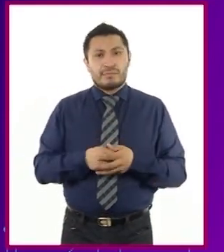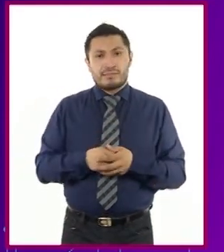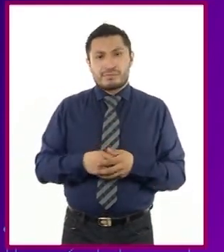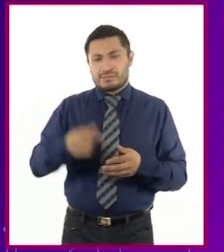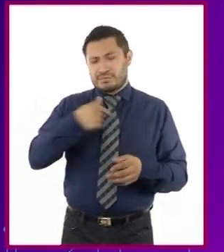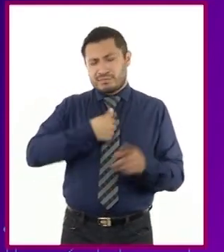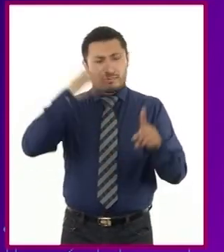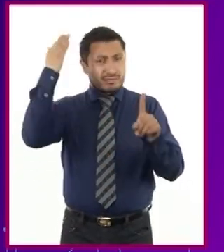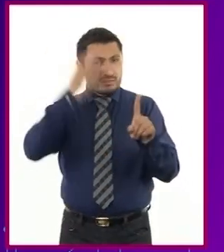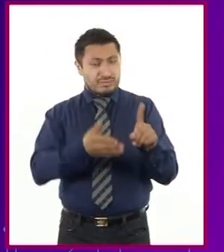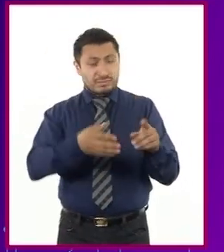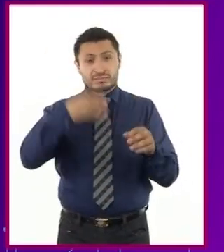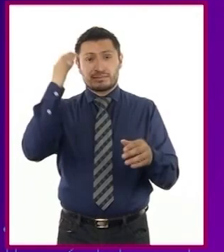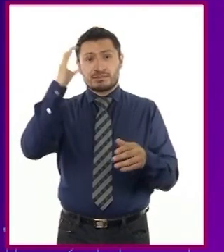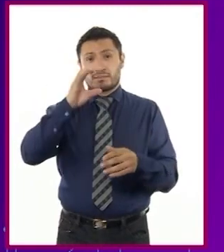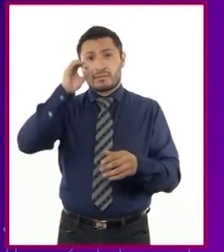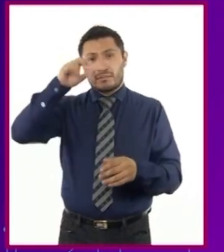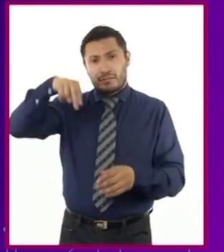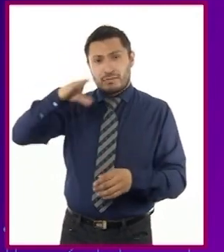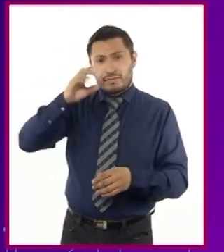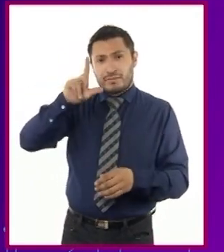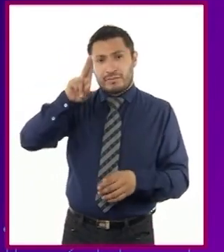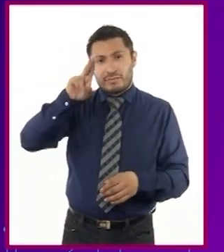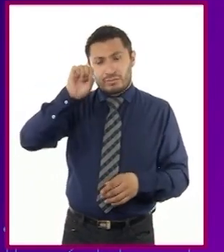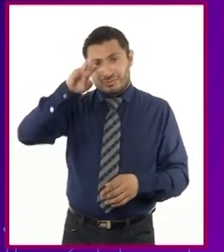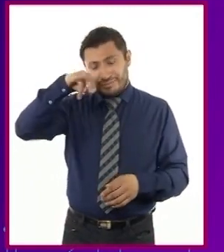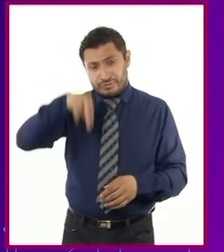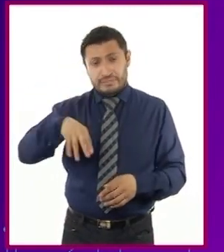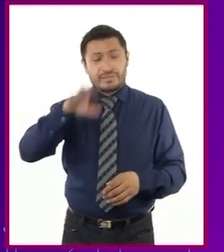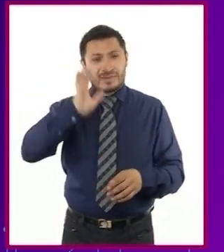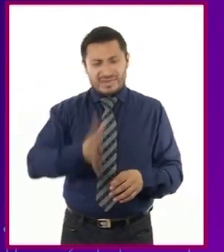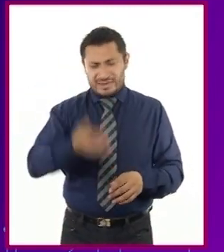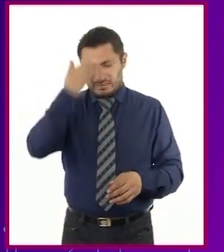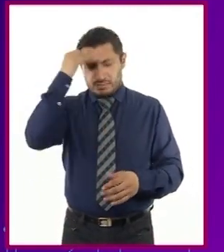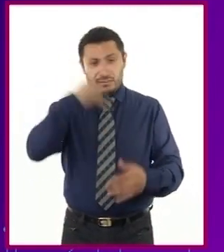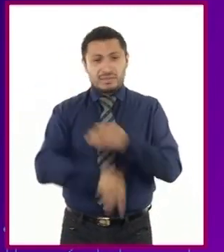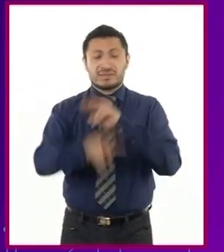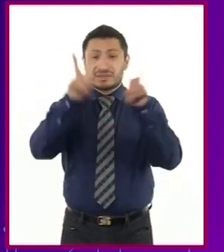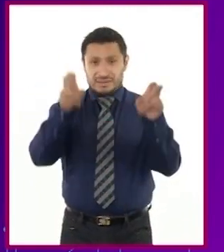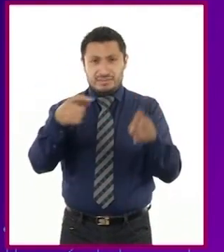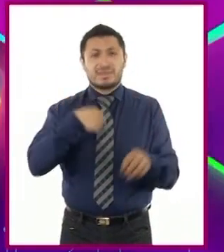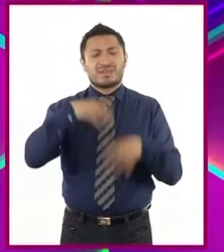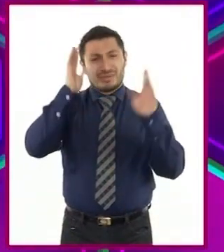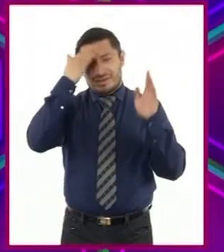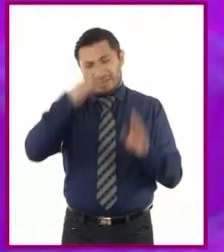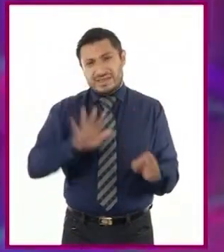me enfoco a la conclusión ya que sé más a fondo del tema y ya sé que puedo hablar.